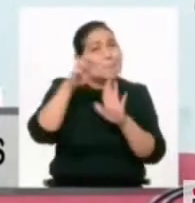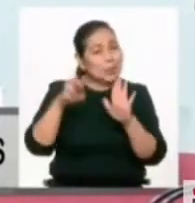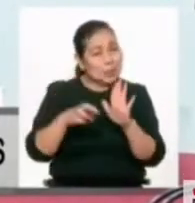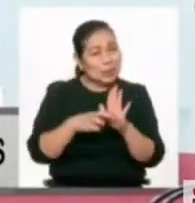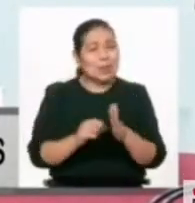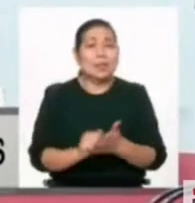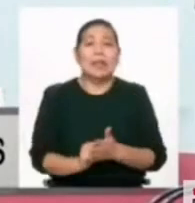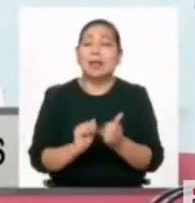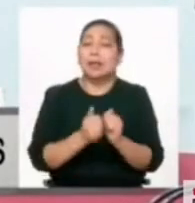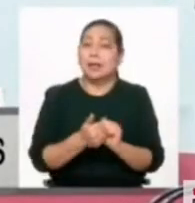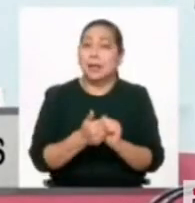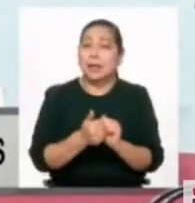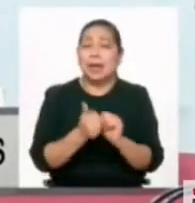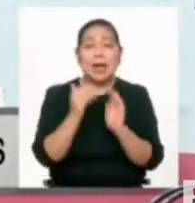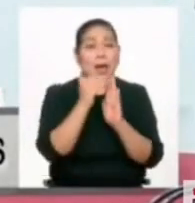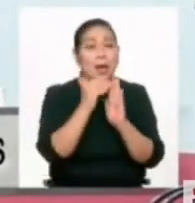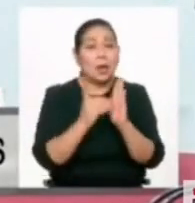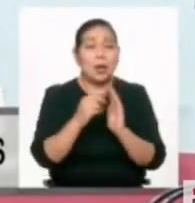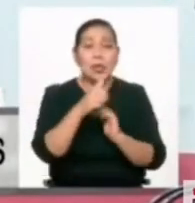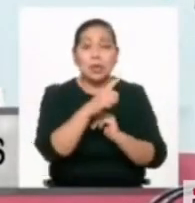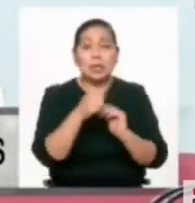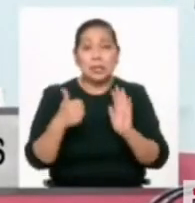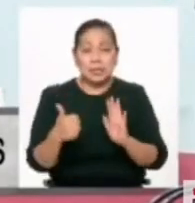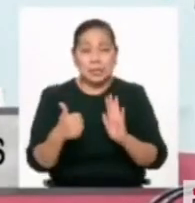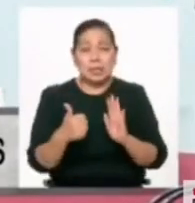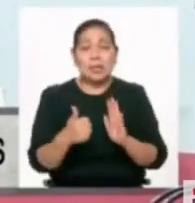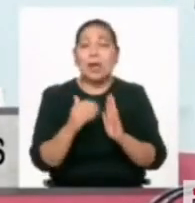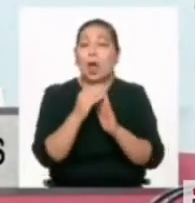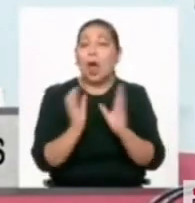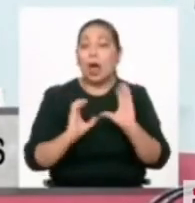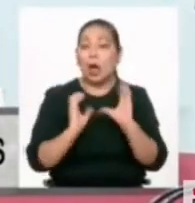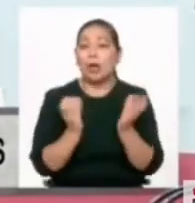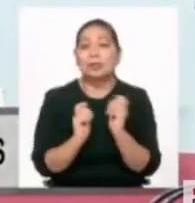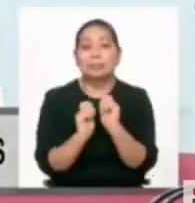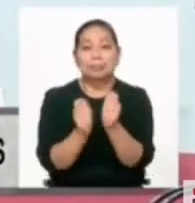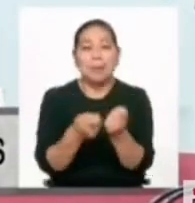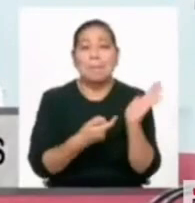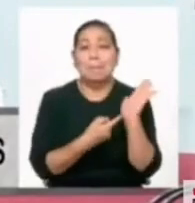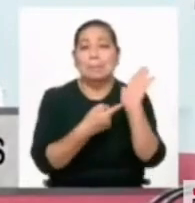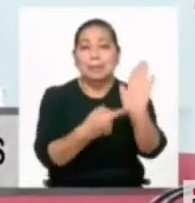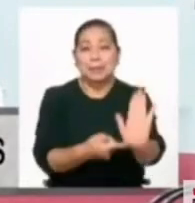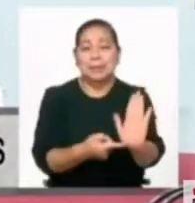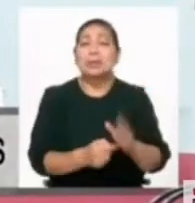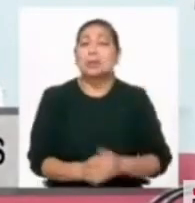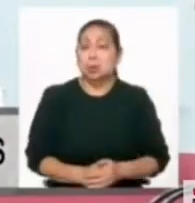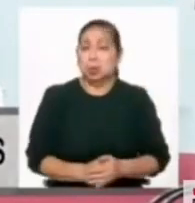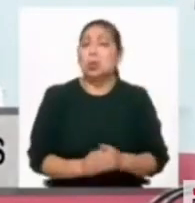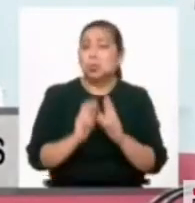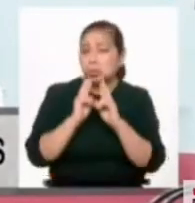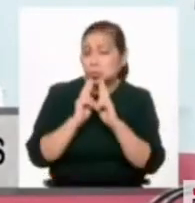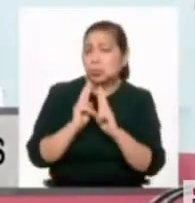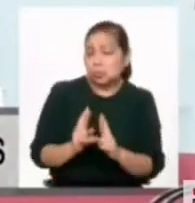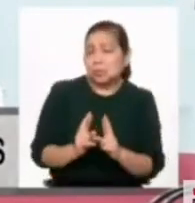proyecto de modificación del artículo 206 de la Constitución al Congreso, lo presentamos. El Congreso